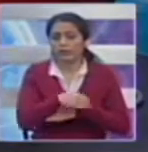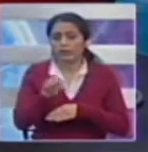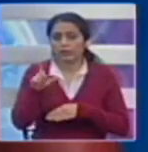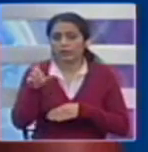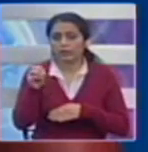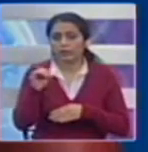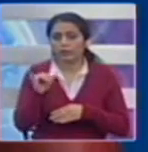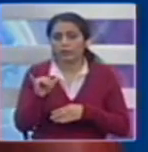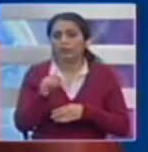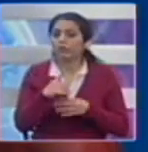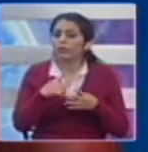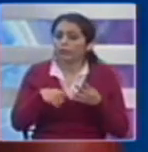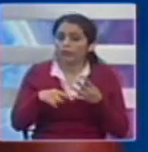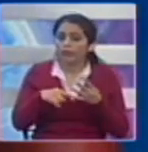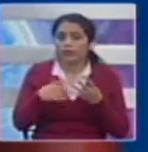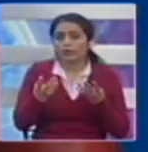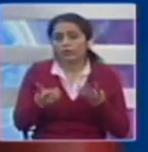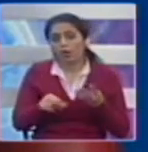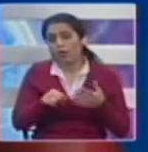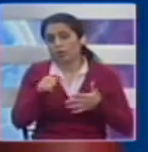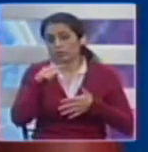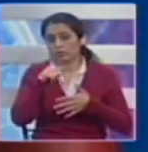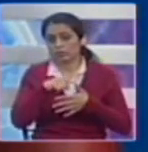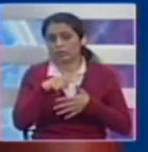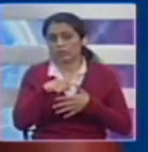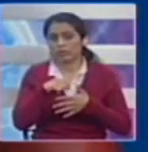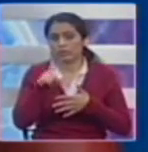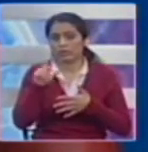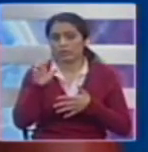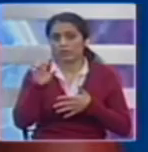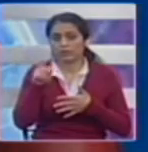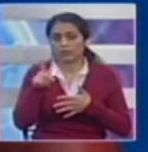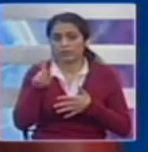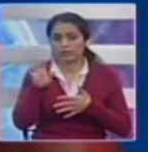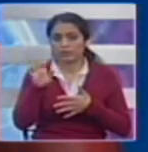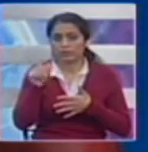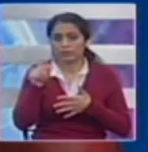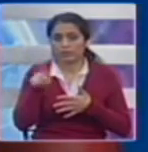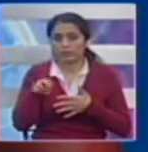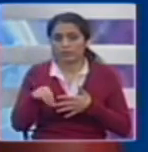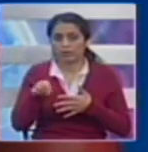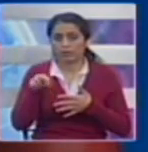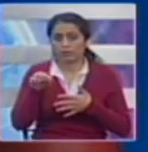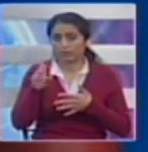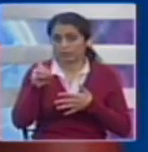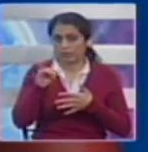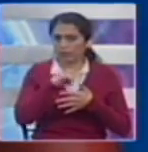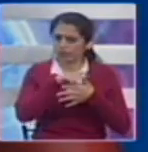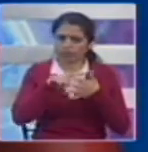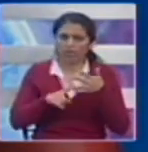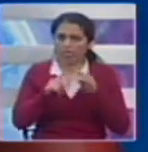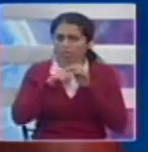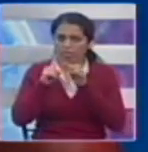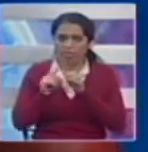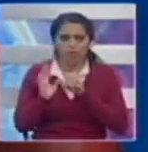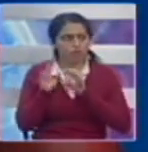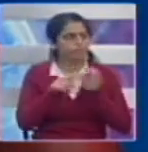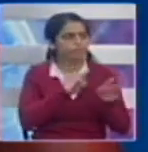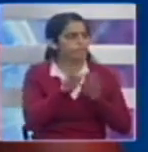y tenemos también el Centro Letamendi. Pueden acudir allá en todo lo que son atenciones ambulatorias